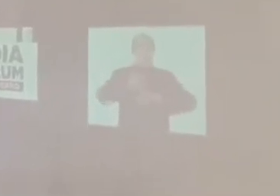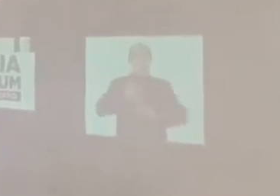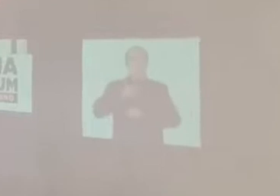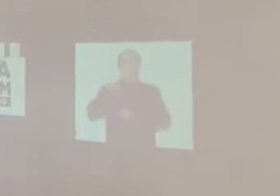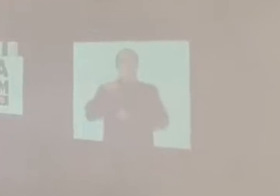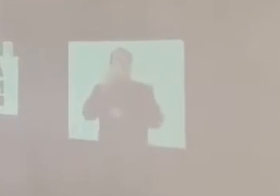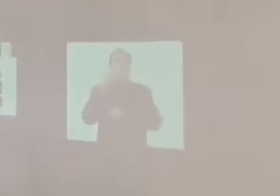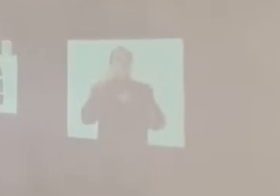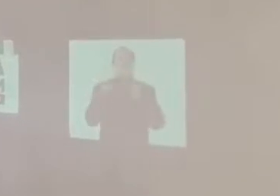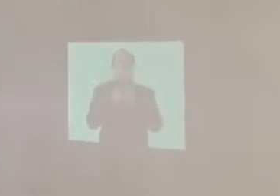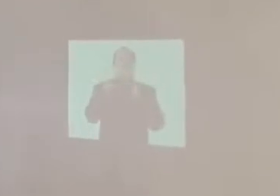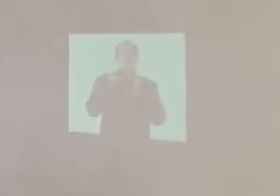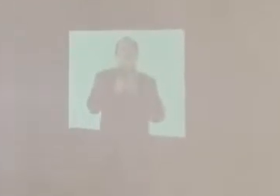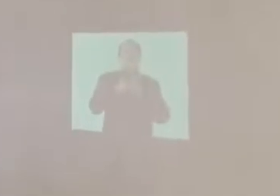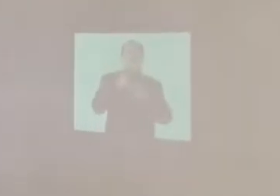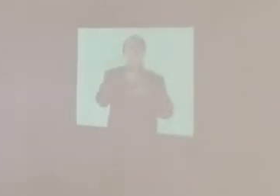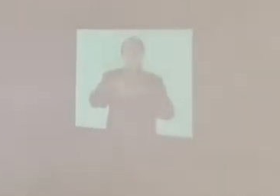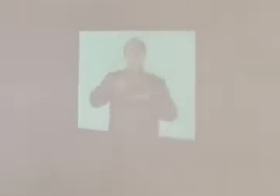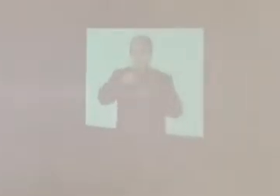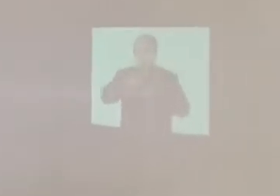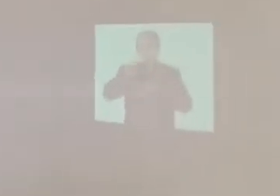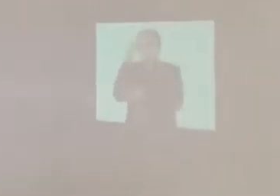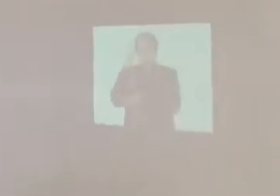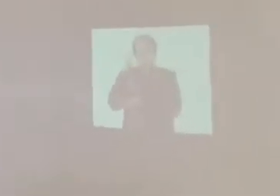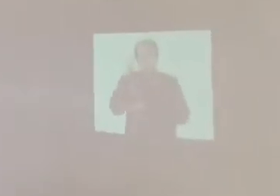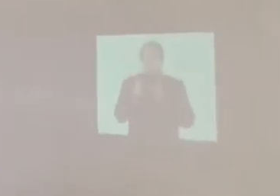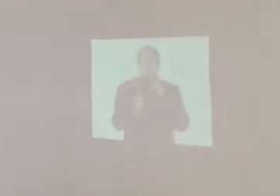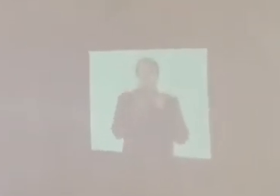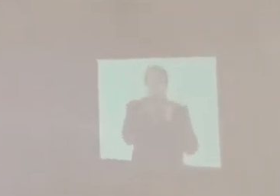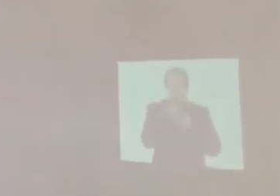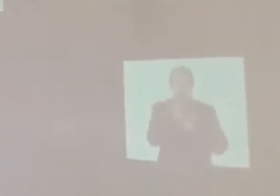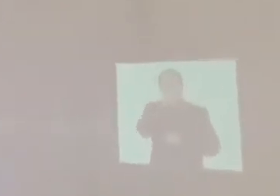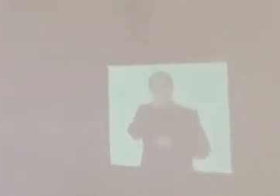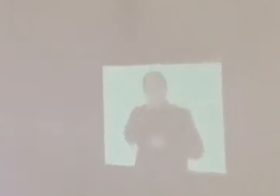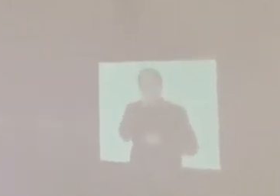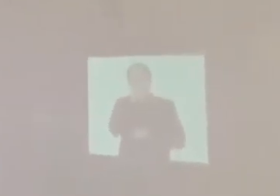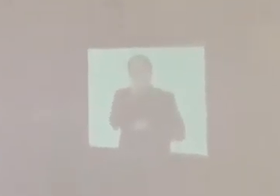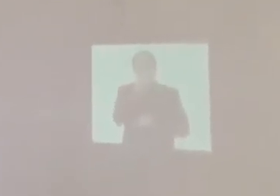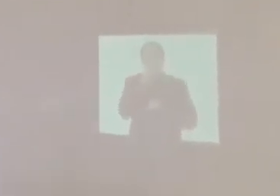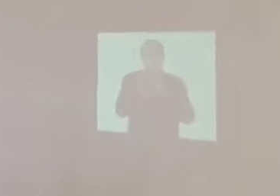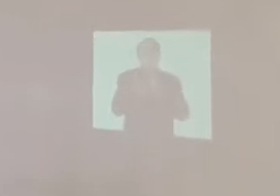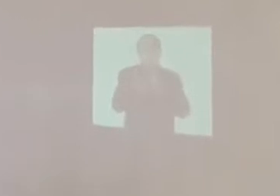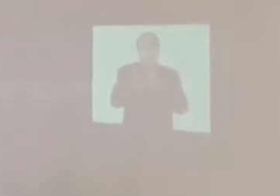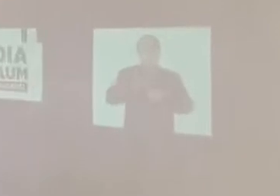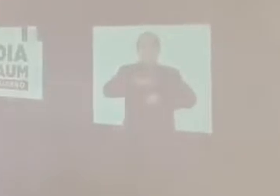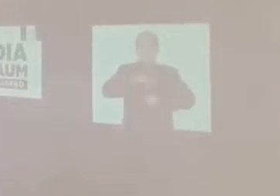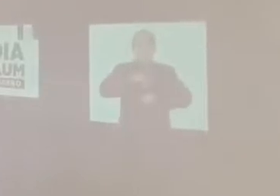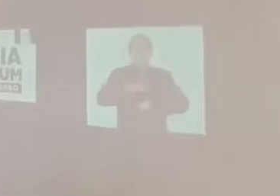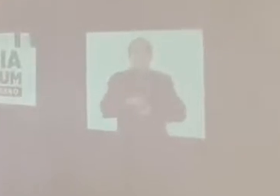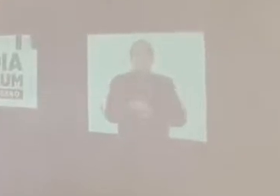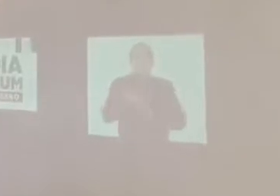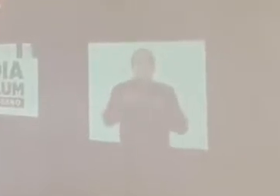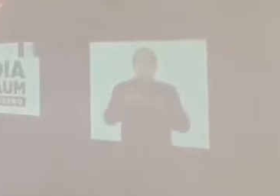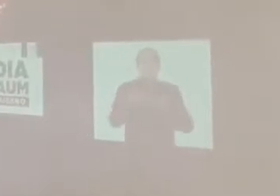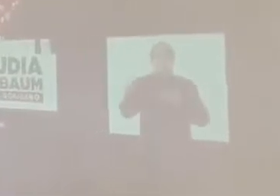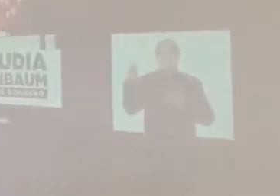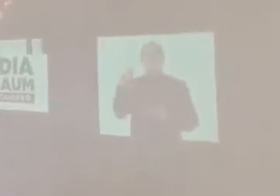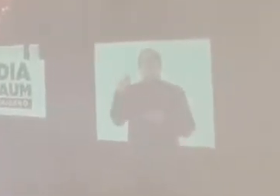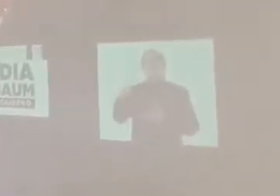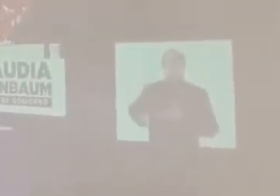árboles y plantas, casi 10 veces más que en los 6 años del gobierno anterior. Los 3 viveros de la Ciudad de México pasaron